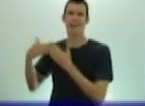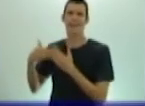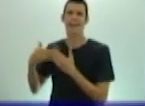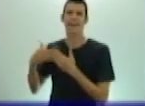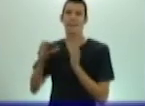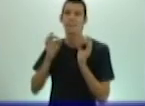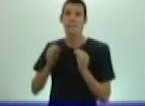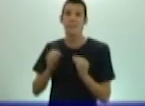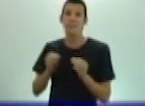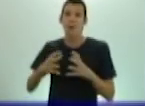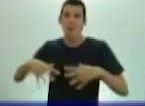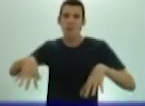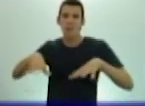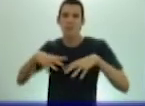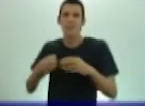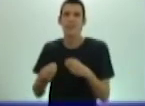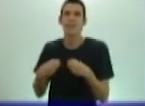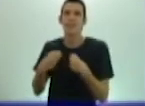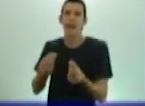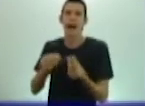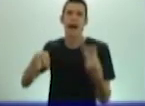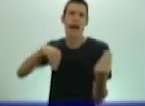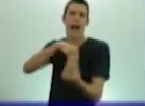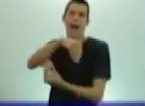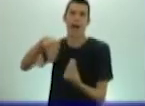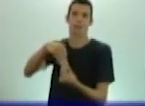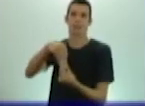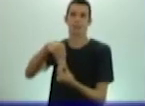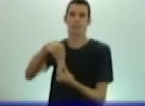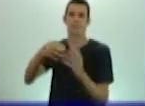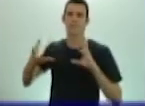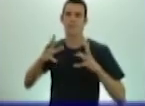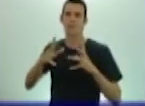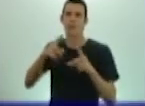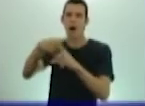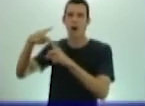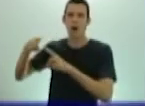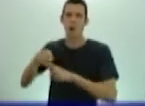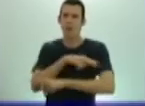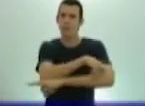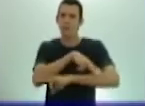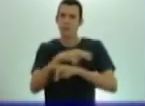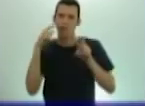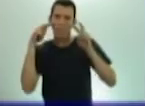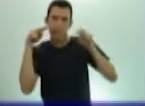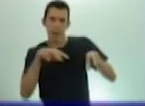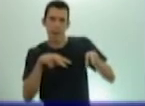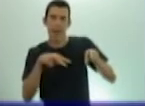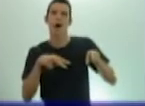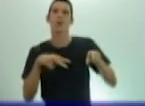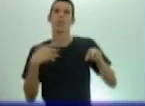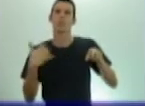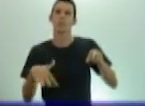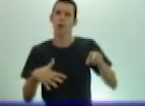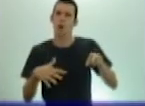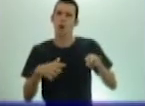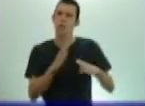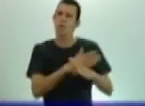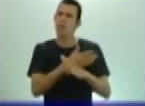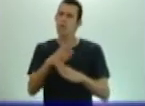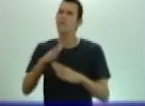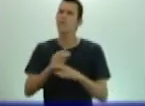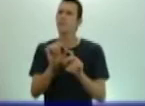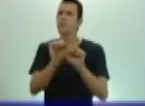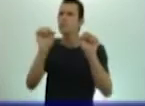transformación en el modo de vida de la población mundial. Recuerde que comienza a partir de allí dividirse la sociedad en sistemas opuestos,